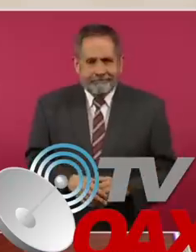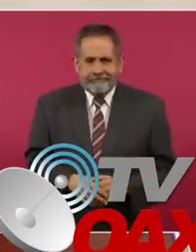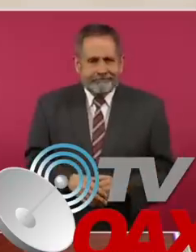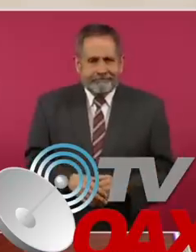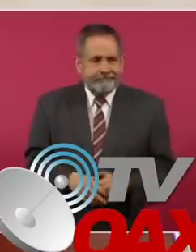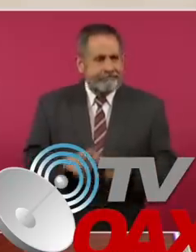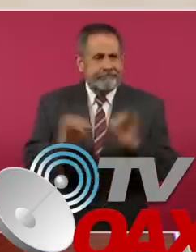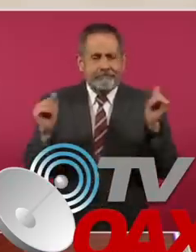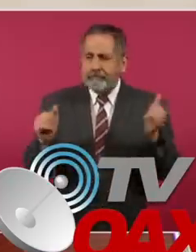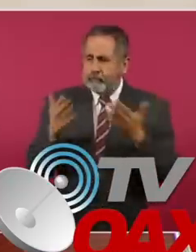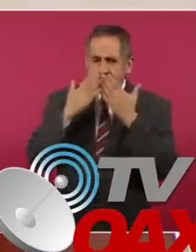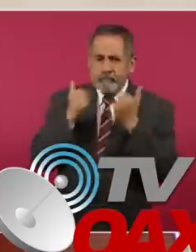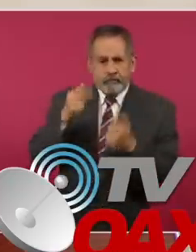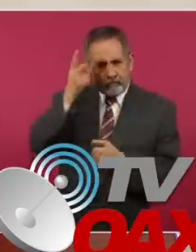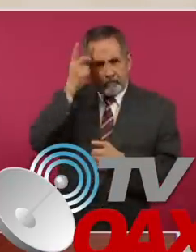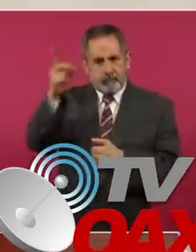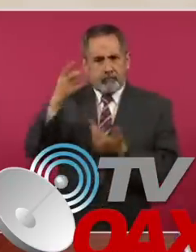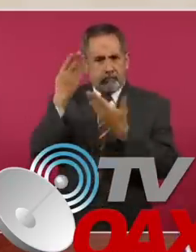Ningún banco.